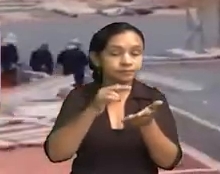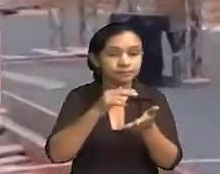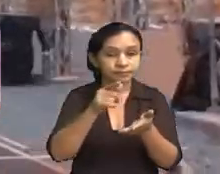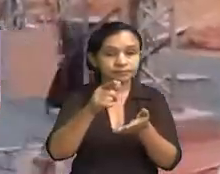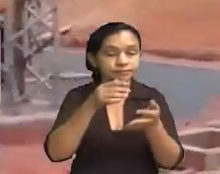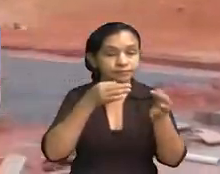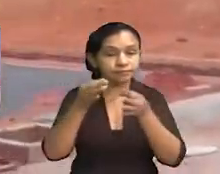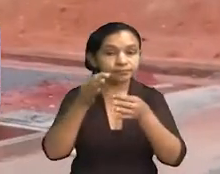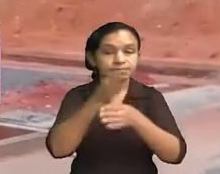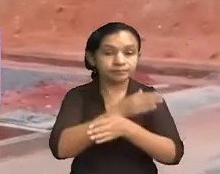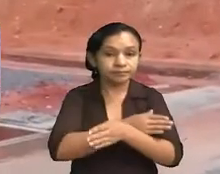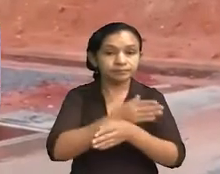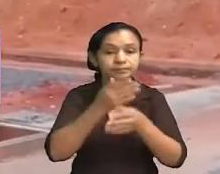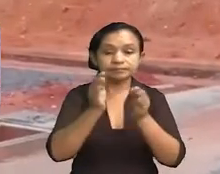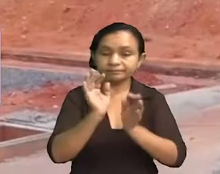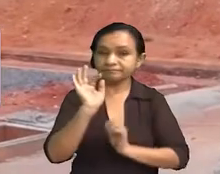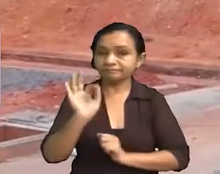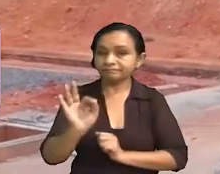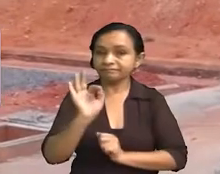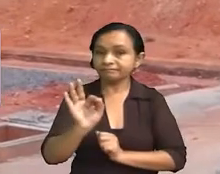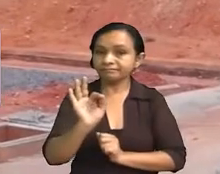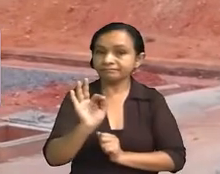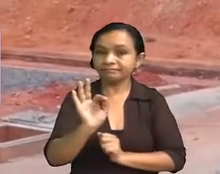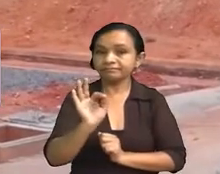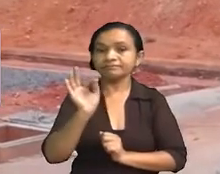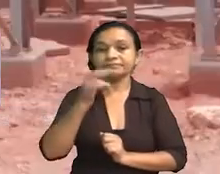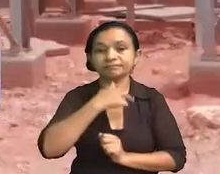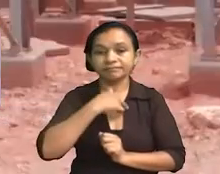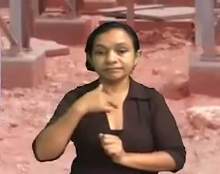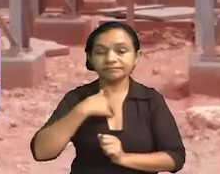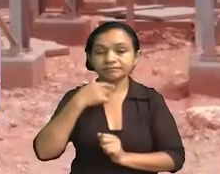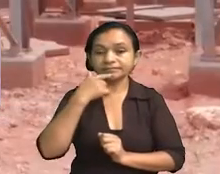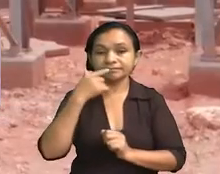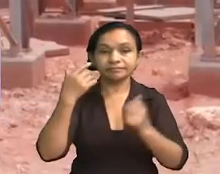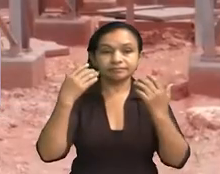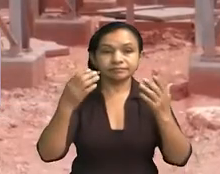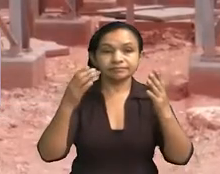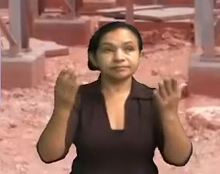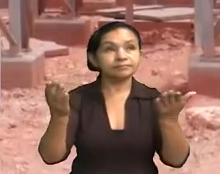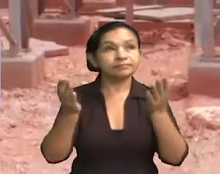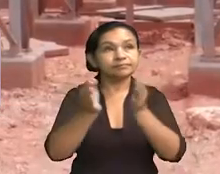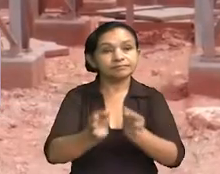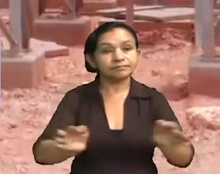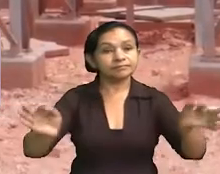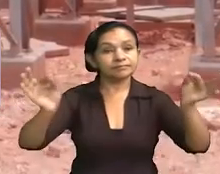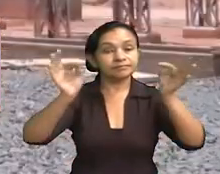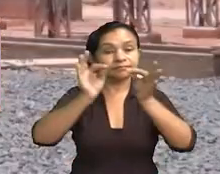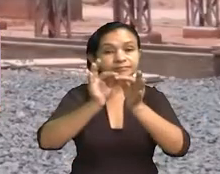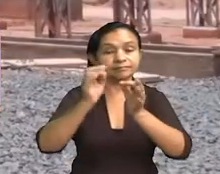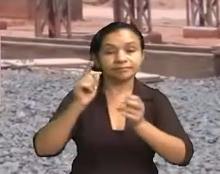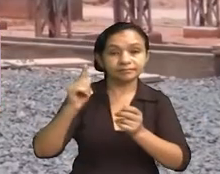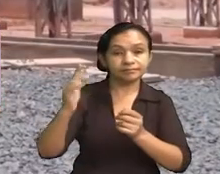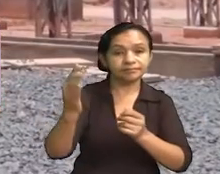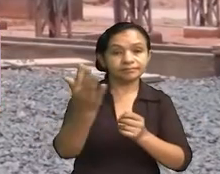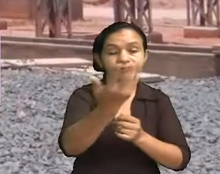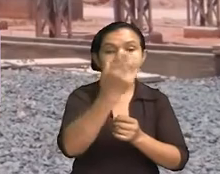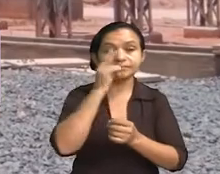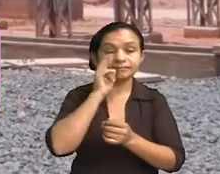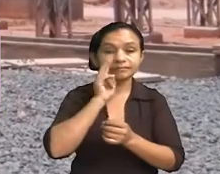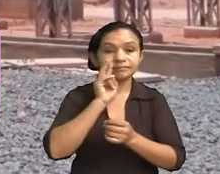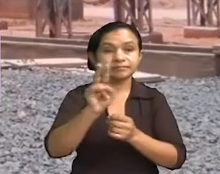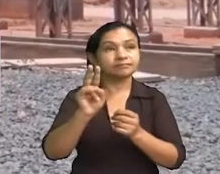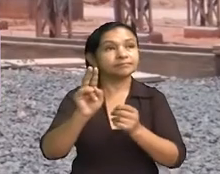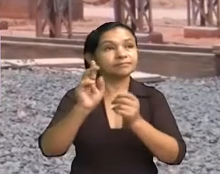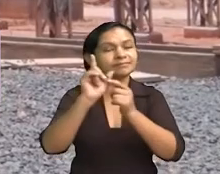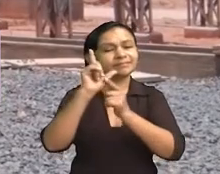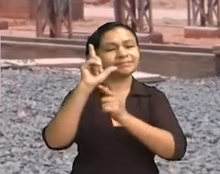usted expone muy bien, y es precisamente el hecho de la importancia que tiene todo esto que vemos en pantalla, electrificación en